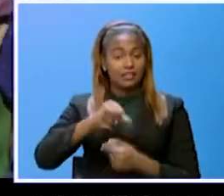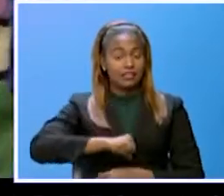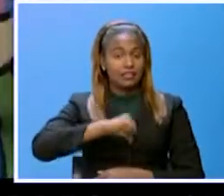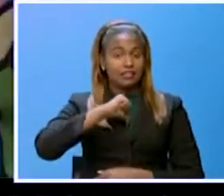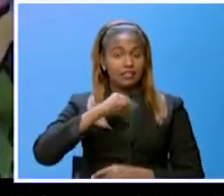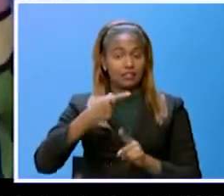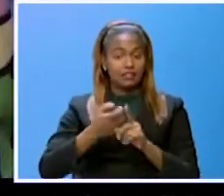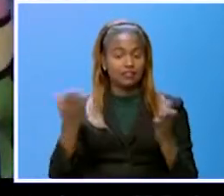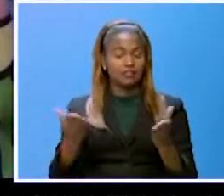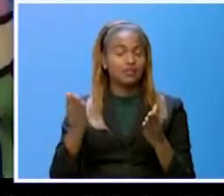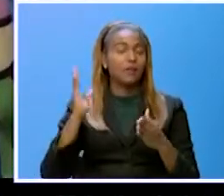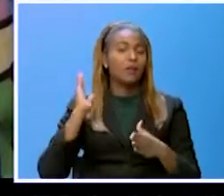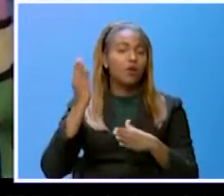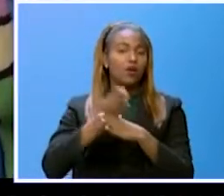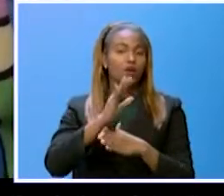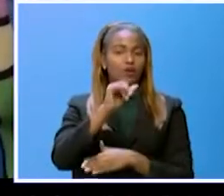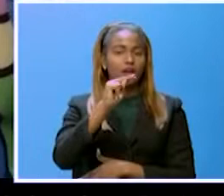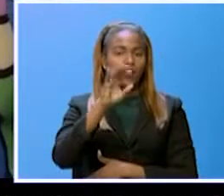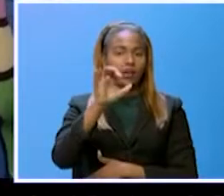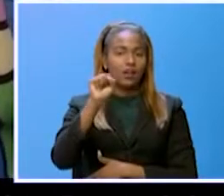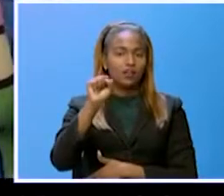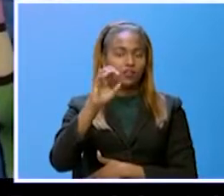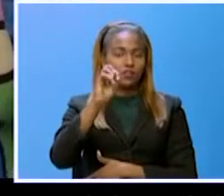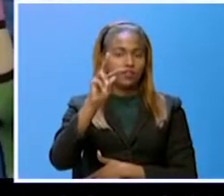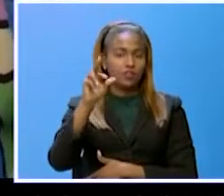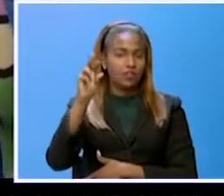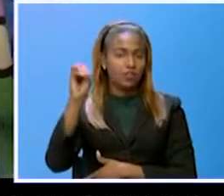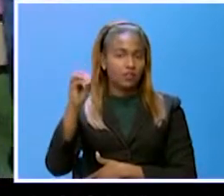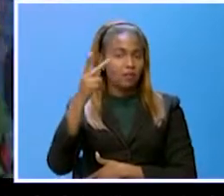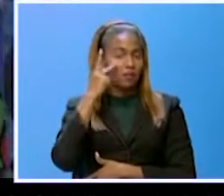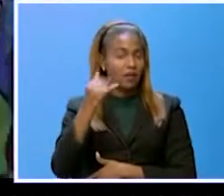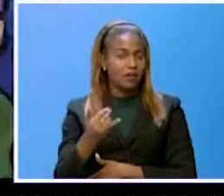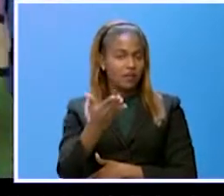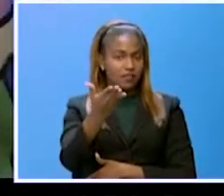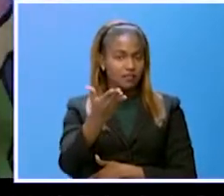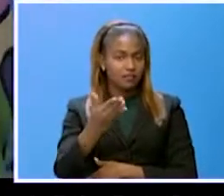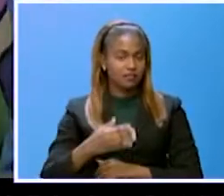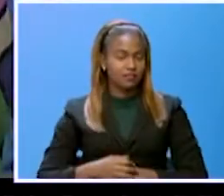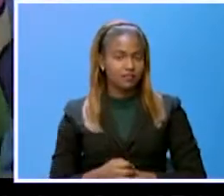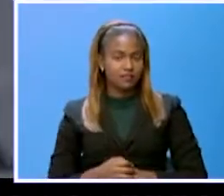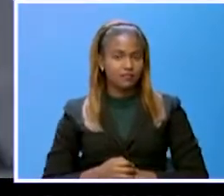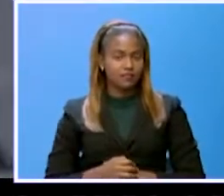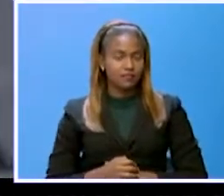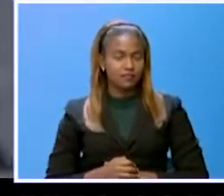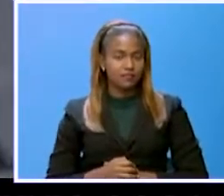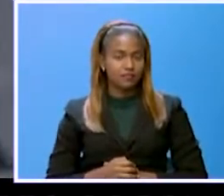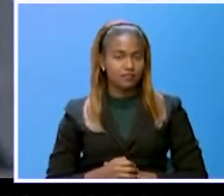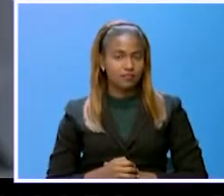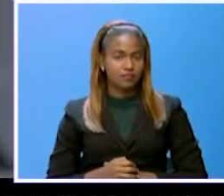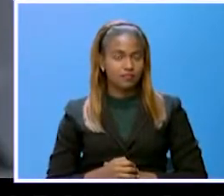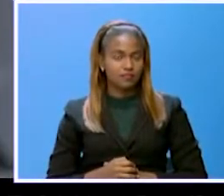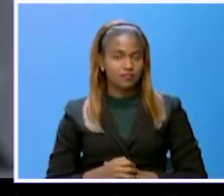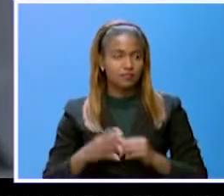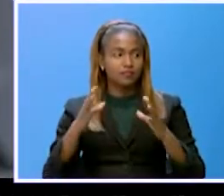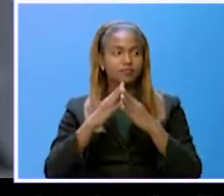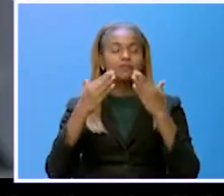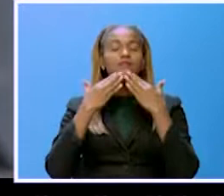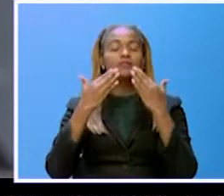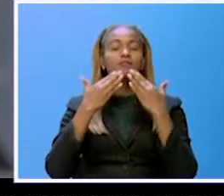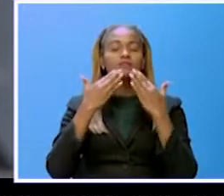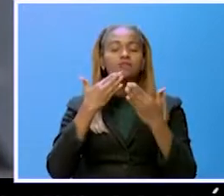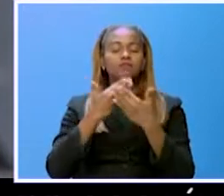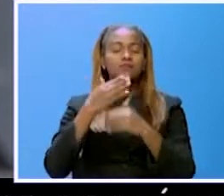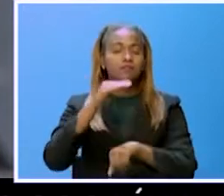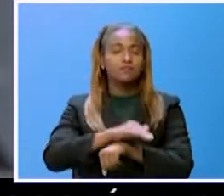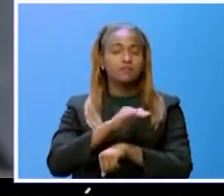este municipio de Bonao, Juan Carlos Oviedo, así que paso con ustedes. Adelante, Marcos. Así es, Lina, muchas gracias, muy